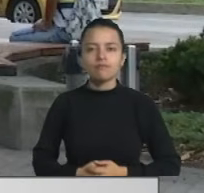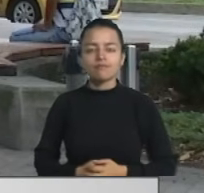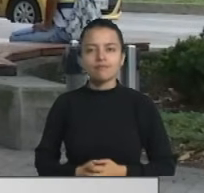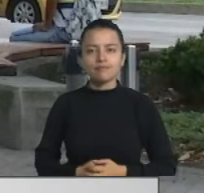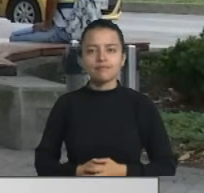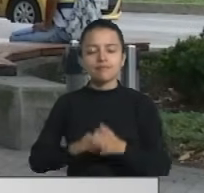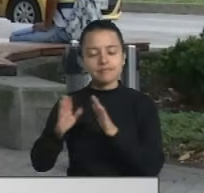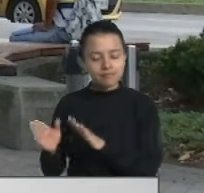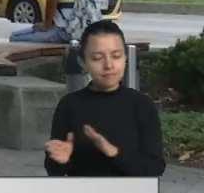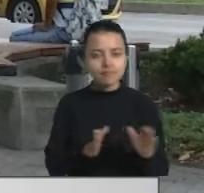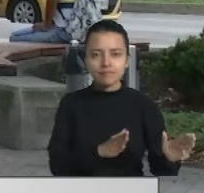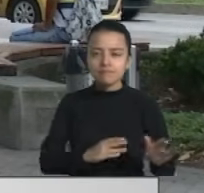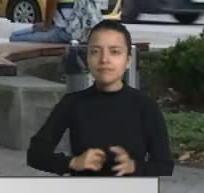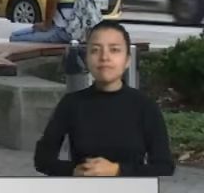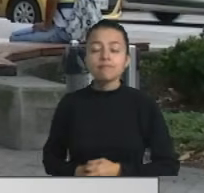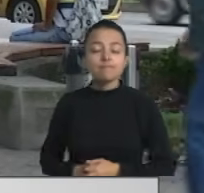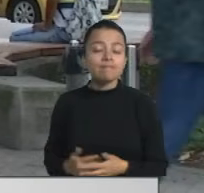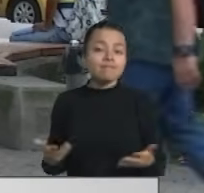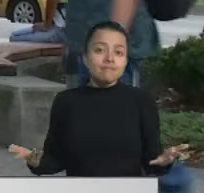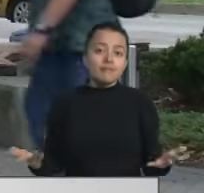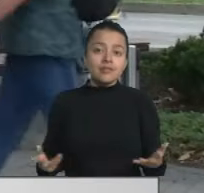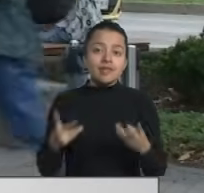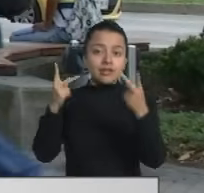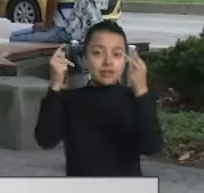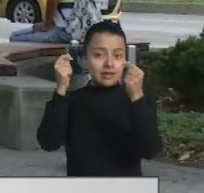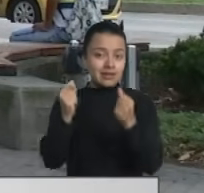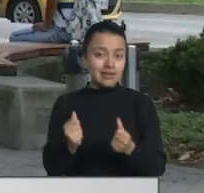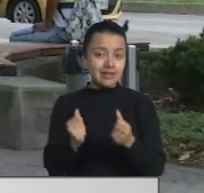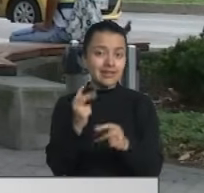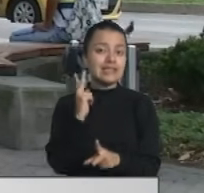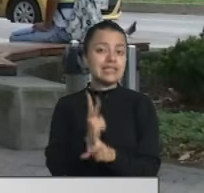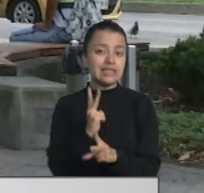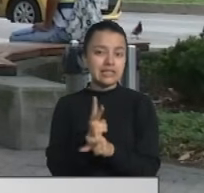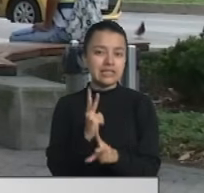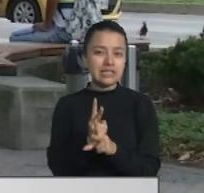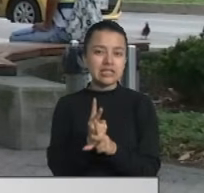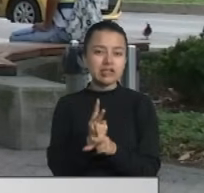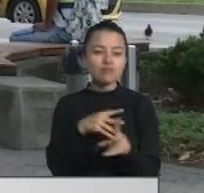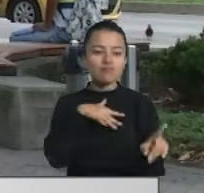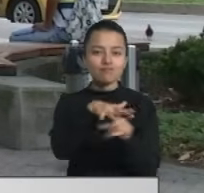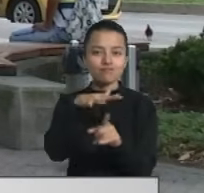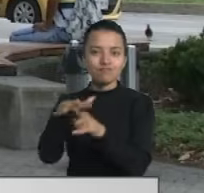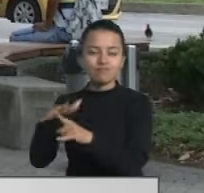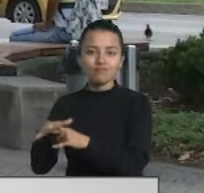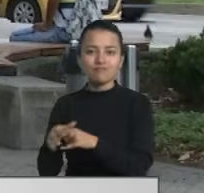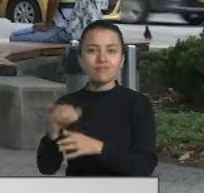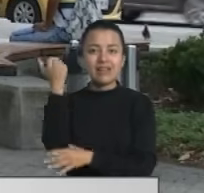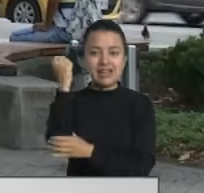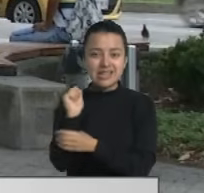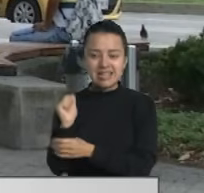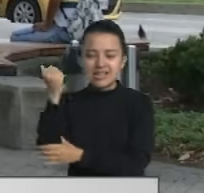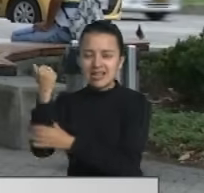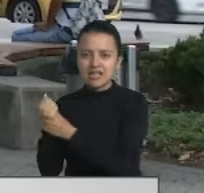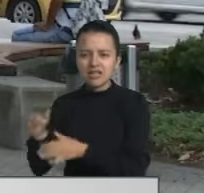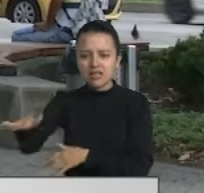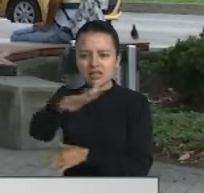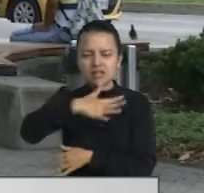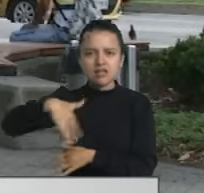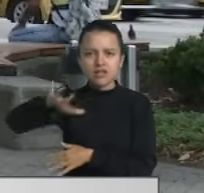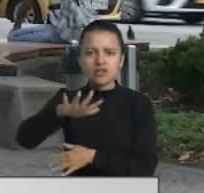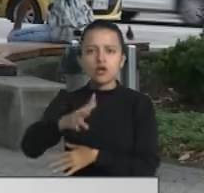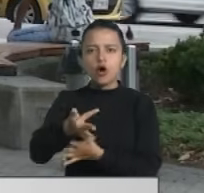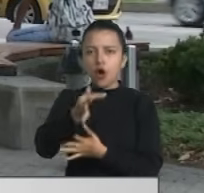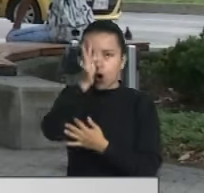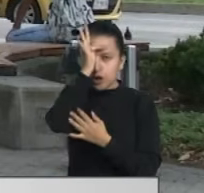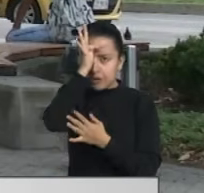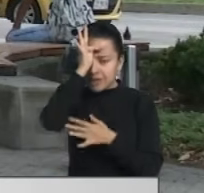Y cambiamos de tema, pues están en riesgo las finanzas de varios centros médicos del departamento del Valle del Cauca por cuenta de una millonaria